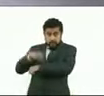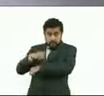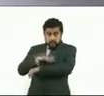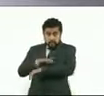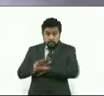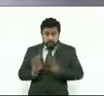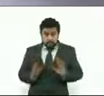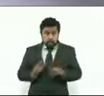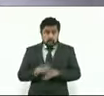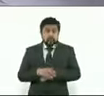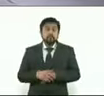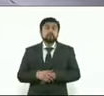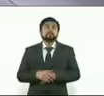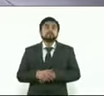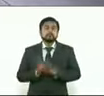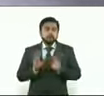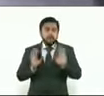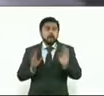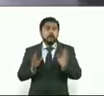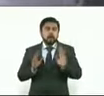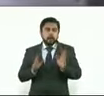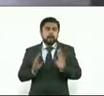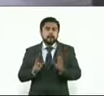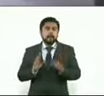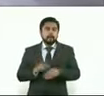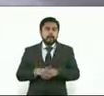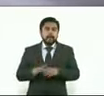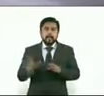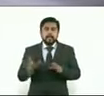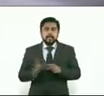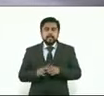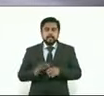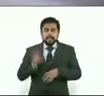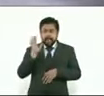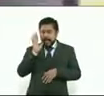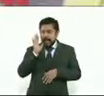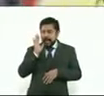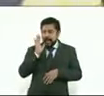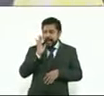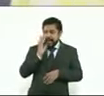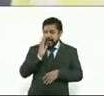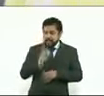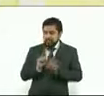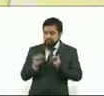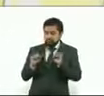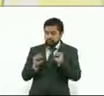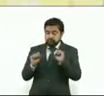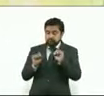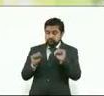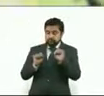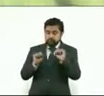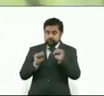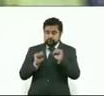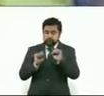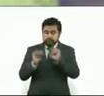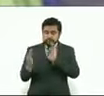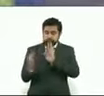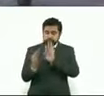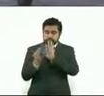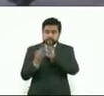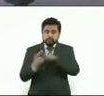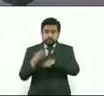Exactamente, a punto de pasar por esta obra del arquitecto Carlos Obregón Santacilia. Como ya comentaba Enrique, la primera piedra se pone el 23